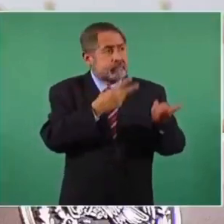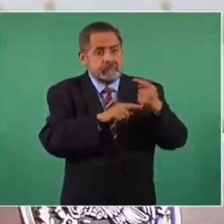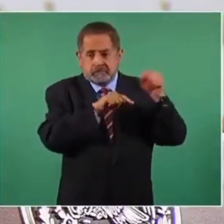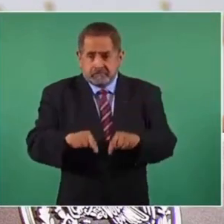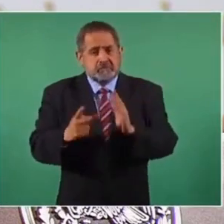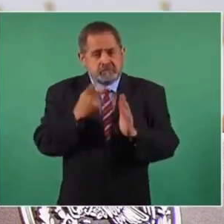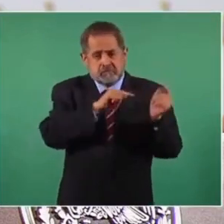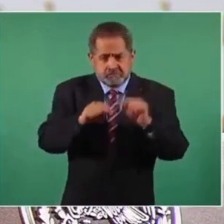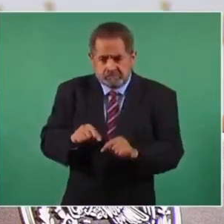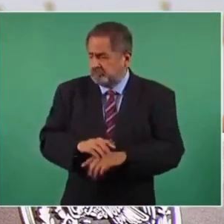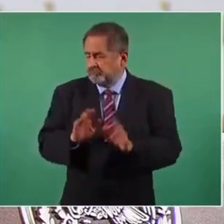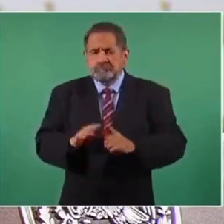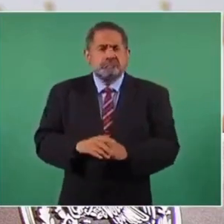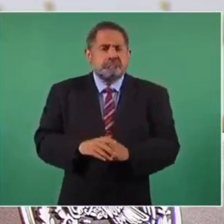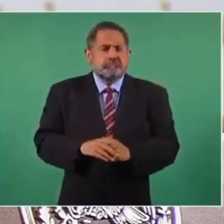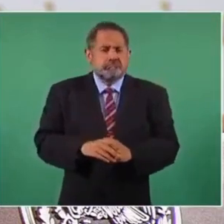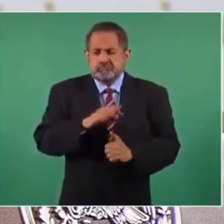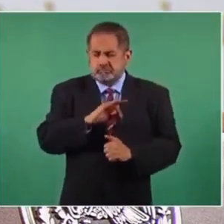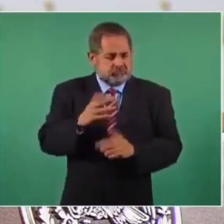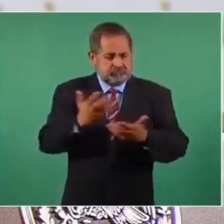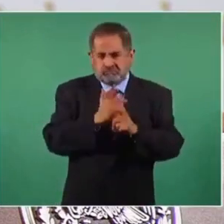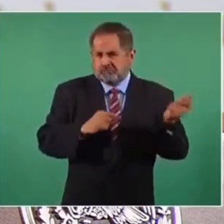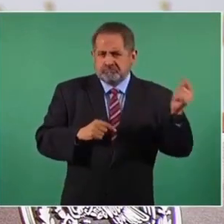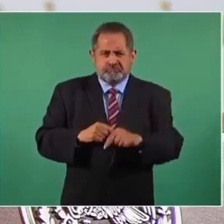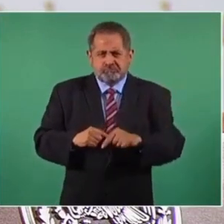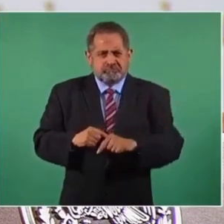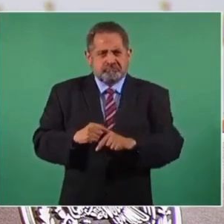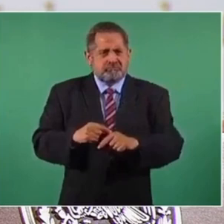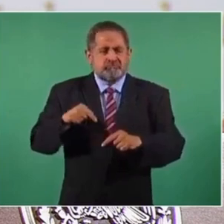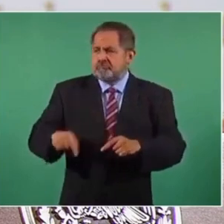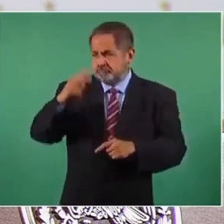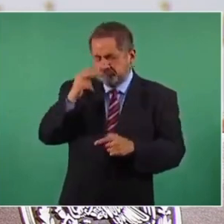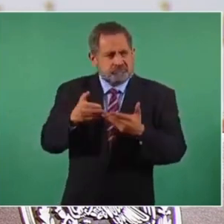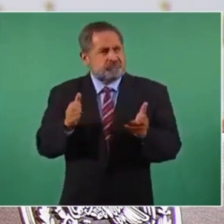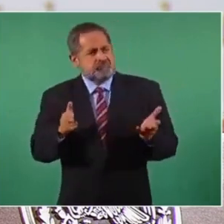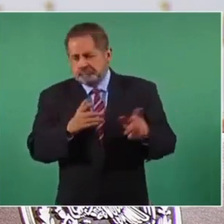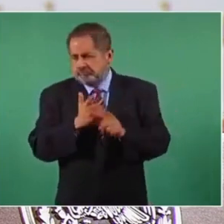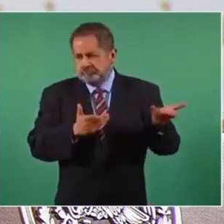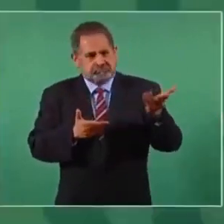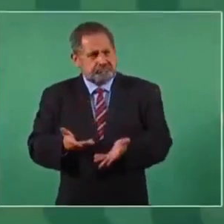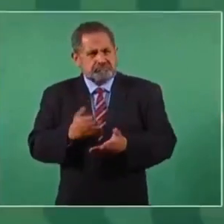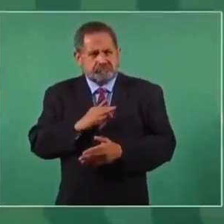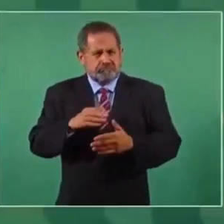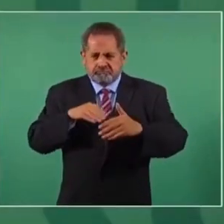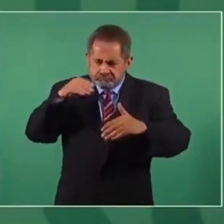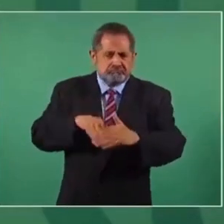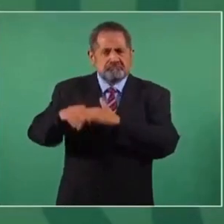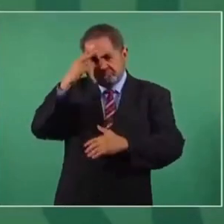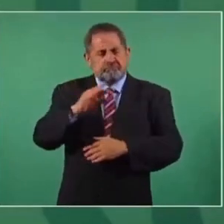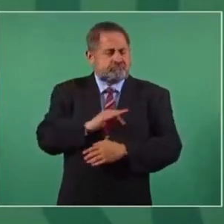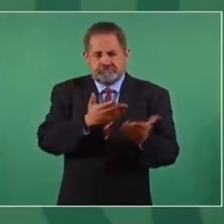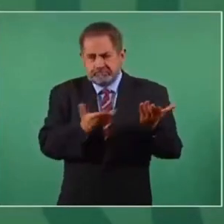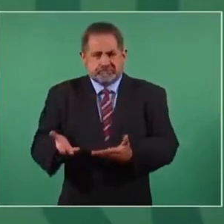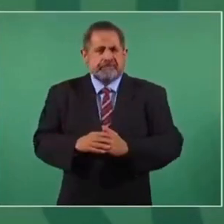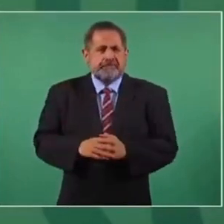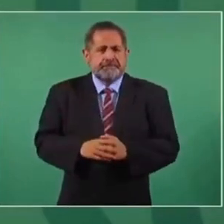venir de nuevo, lo puede hacer. Están abiertas las puertas de nuestro país.